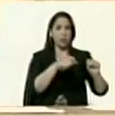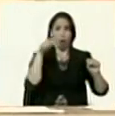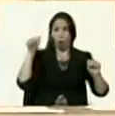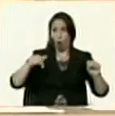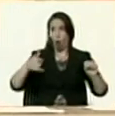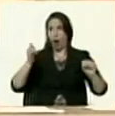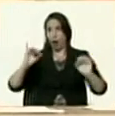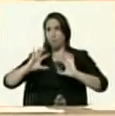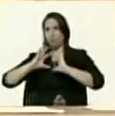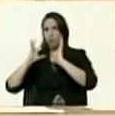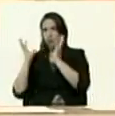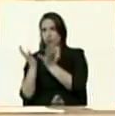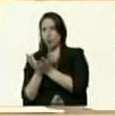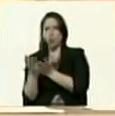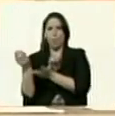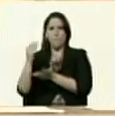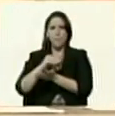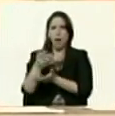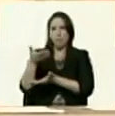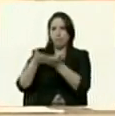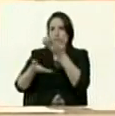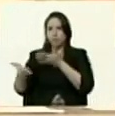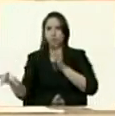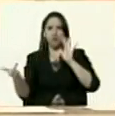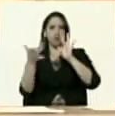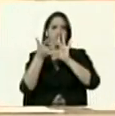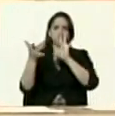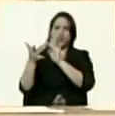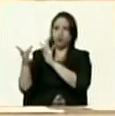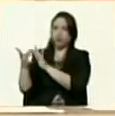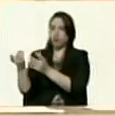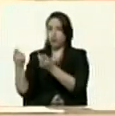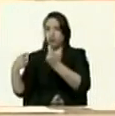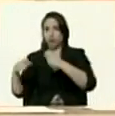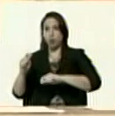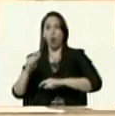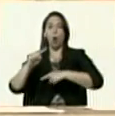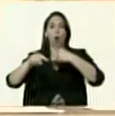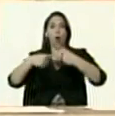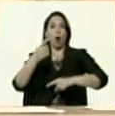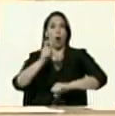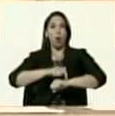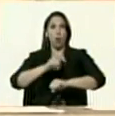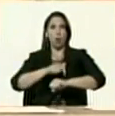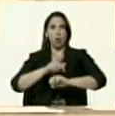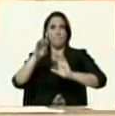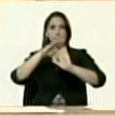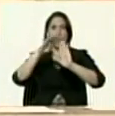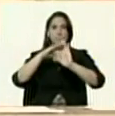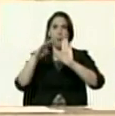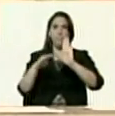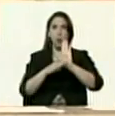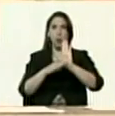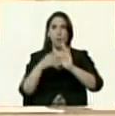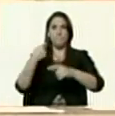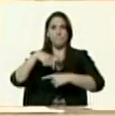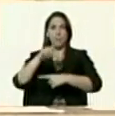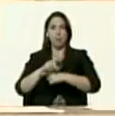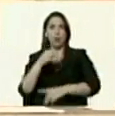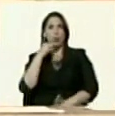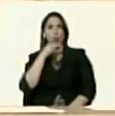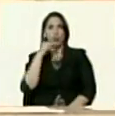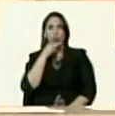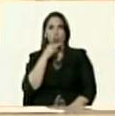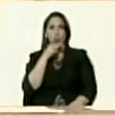mundo que va mucho más allá. En las próximas horas se van a cumplir, primero de octubre,